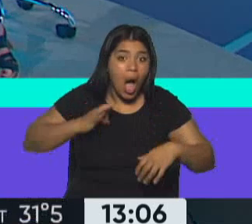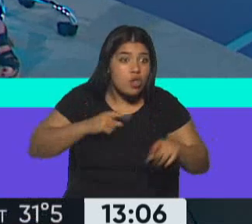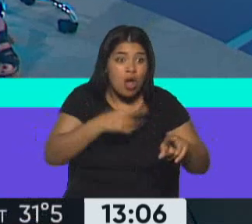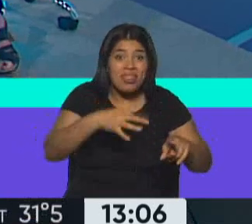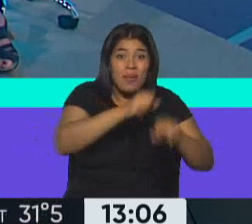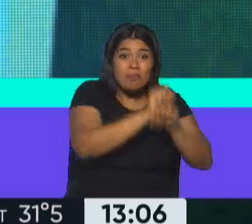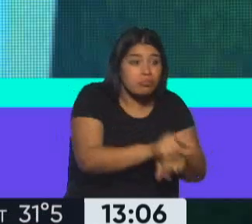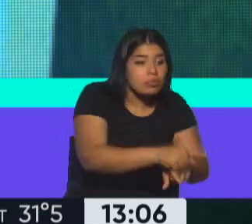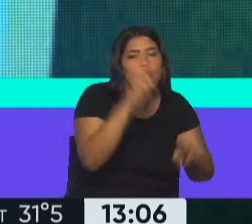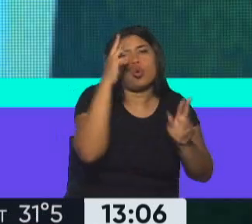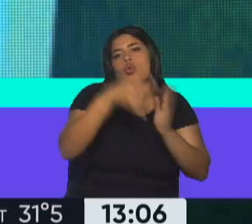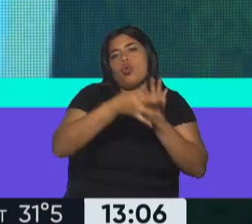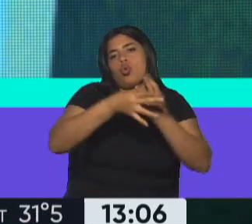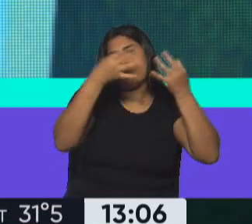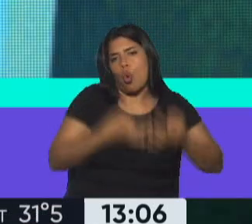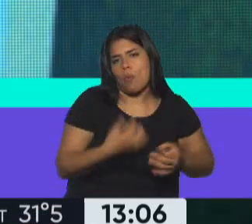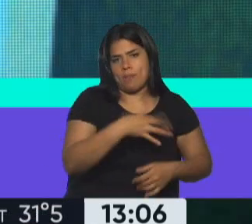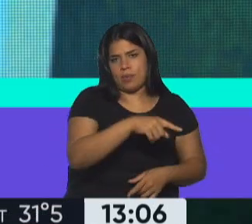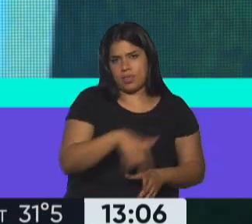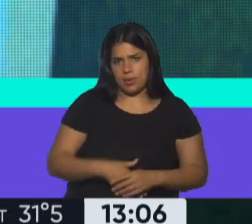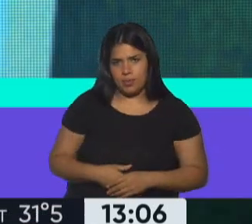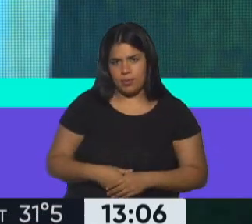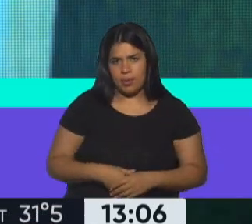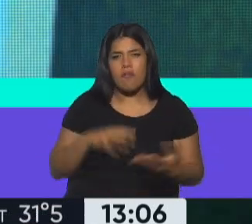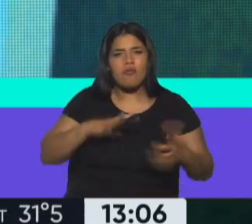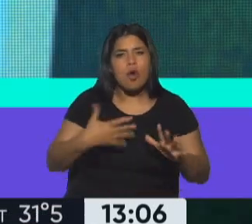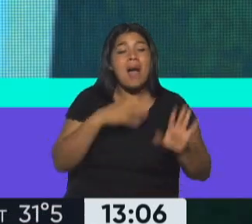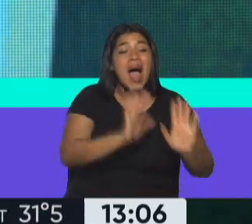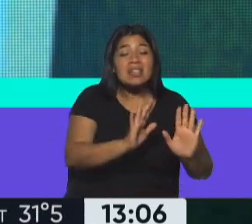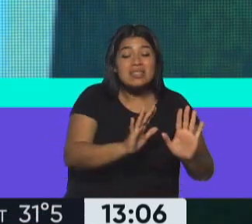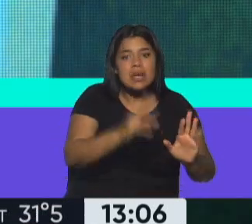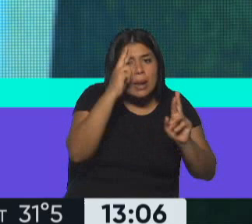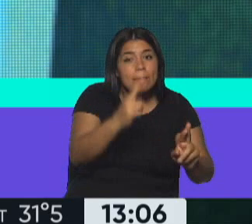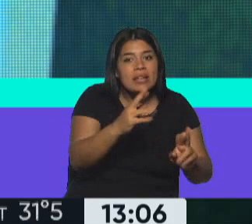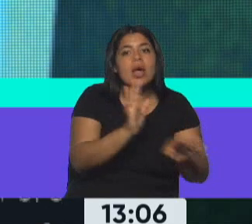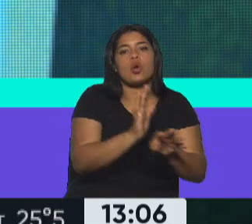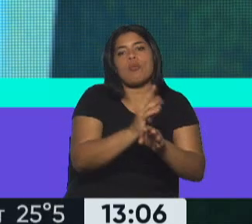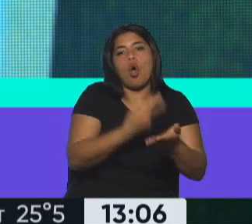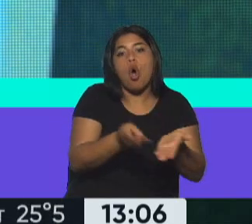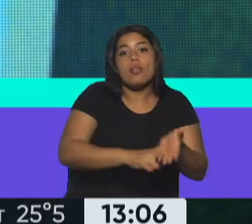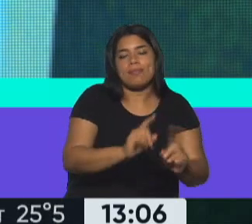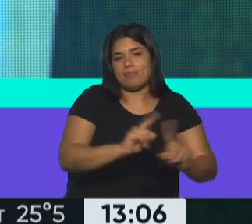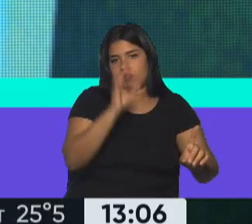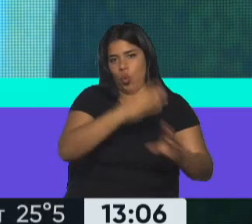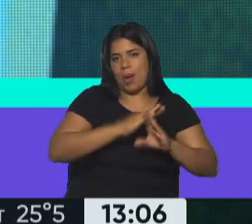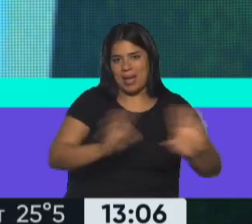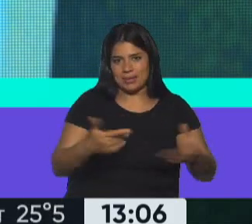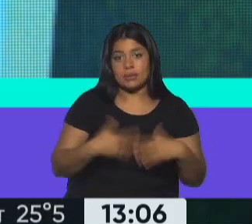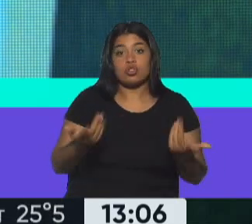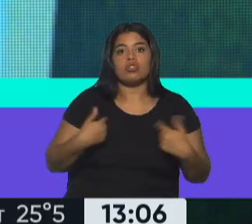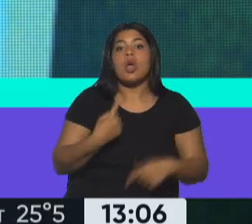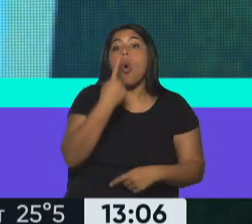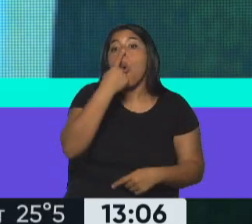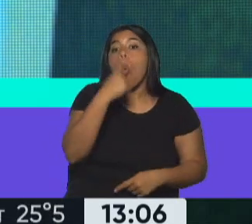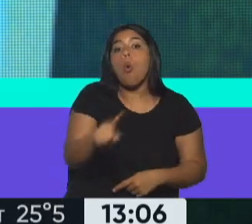argentina que decimos reparar a repetir lo que hacemos es prepararlos el último año que están cumpliendo